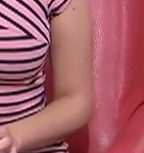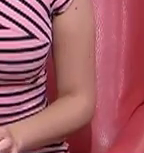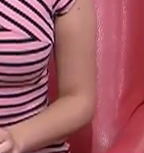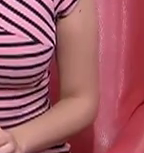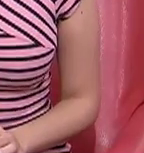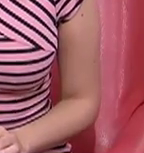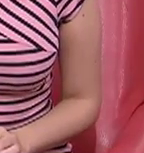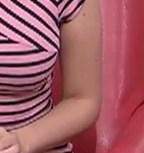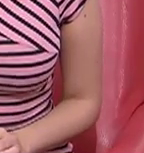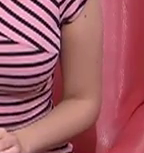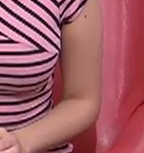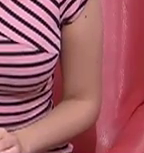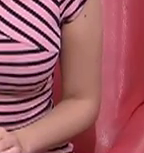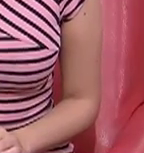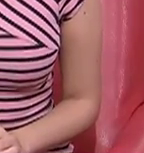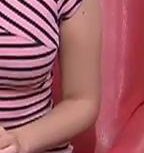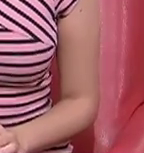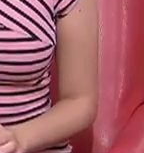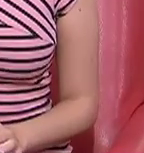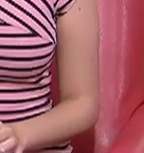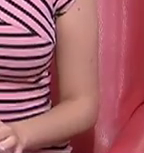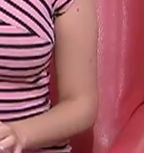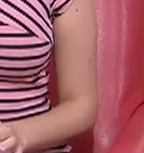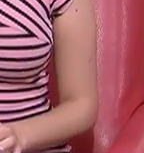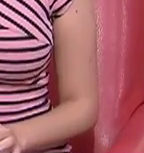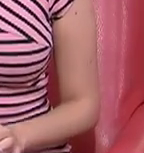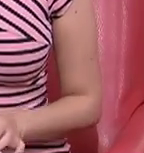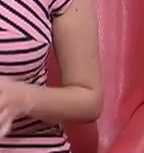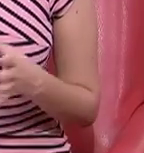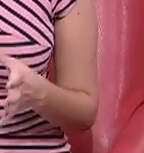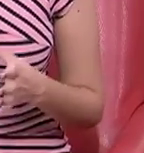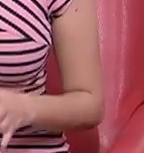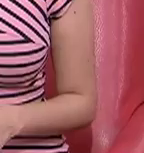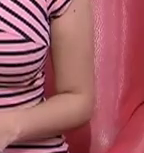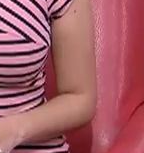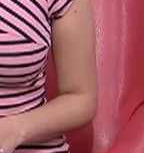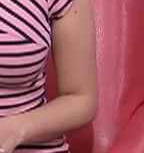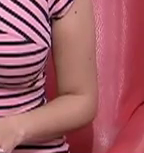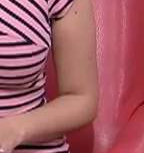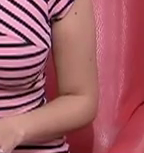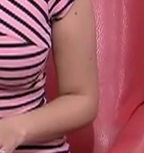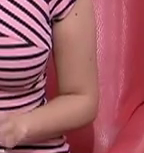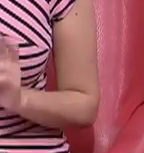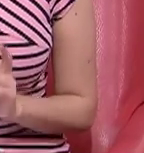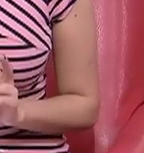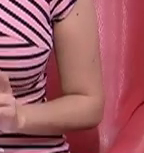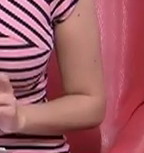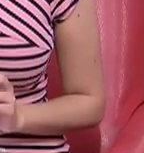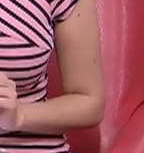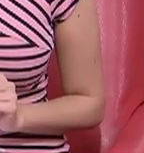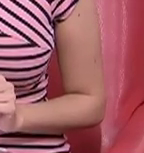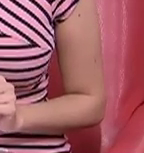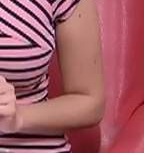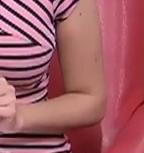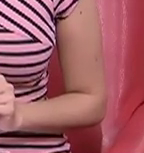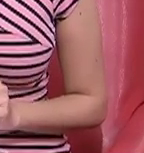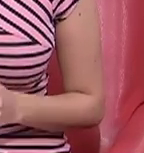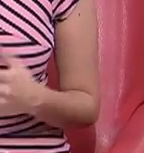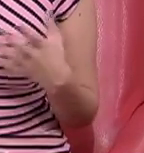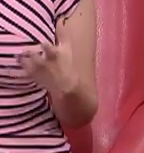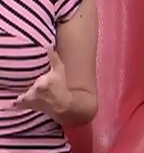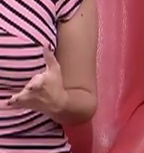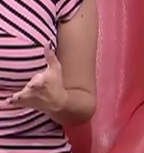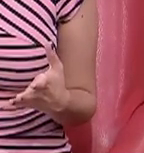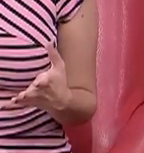precisamente de Facebook y el escándalo de Cambridge Analytica. Y es que el Consejo Europeo ya le dio 2 semanas a Facebook para